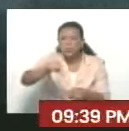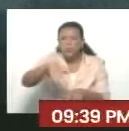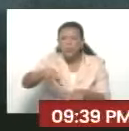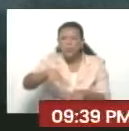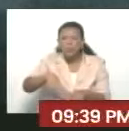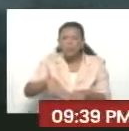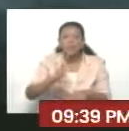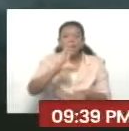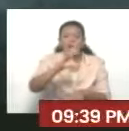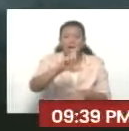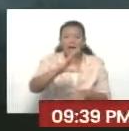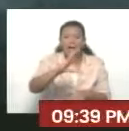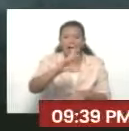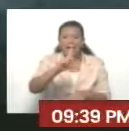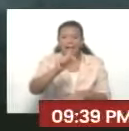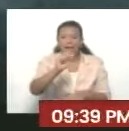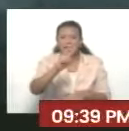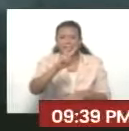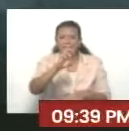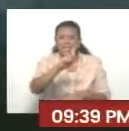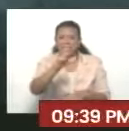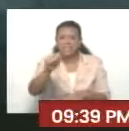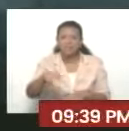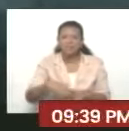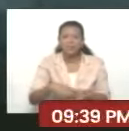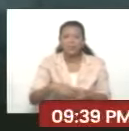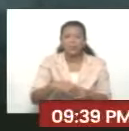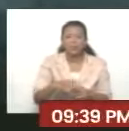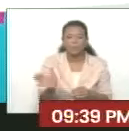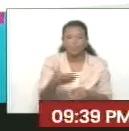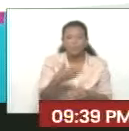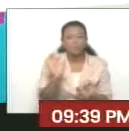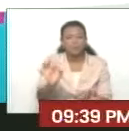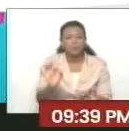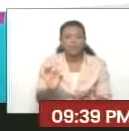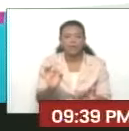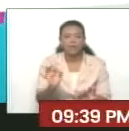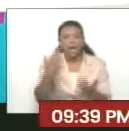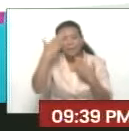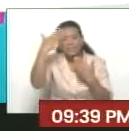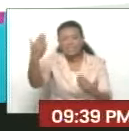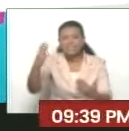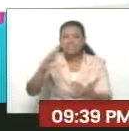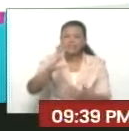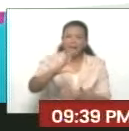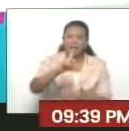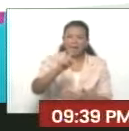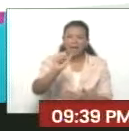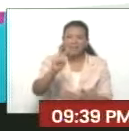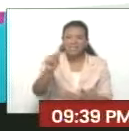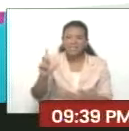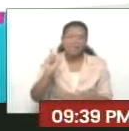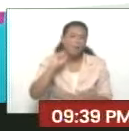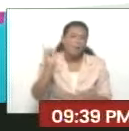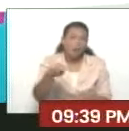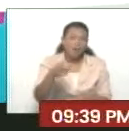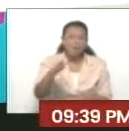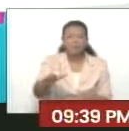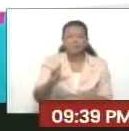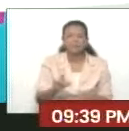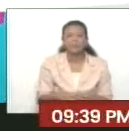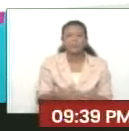Estamos en las clavellinas, municipio Ambrosio Plaza, Guarena. Bueno, mi saludo a la gente de las clavellinas, a la gente de Guarena.